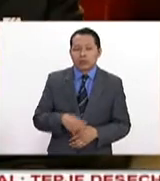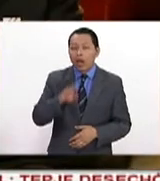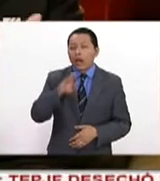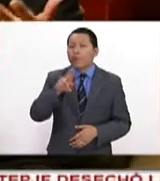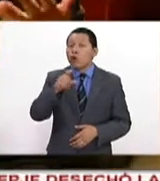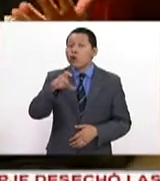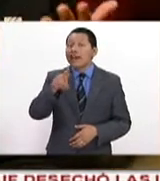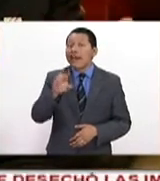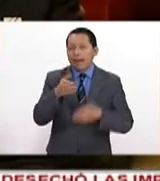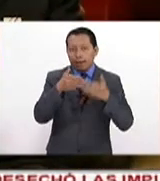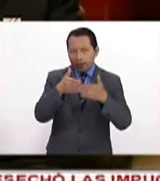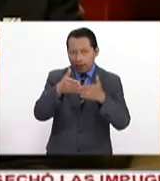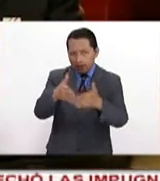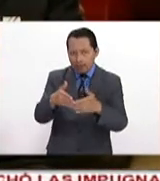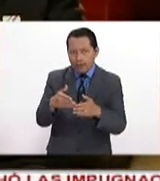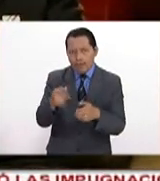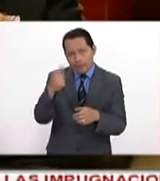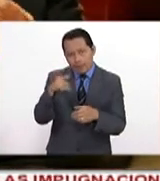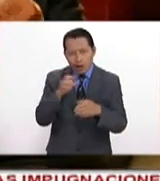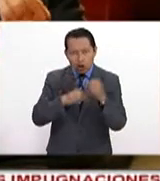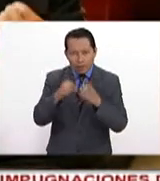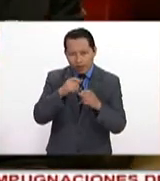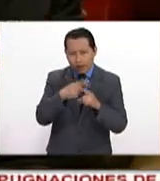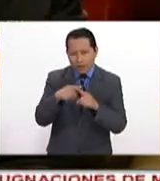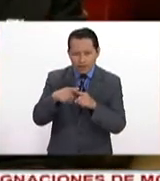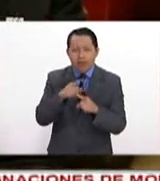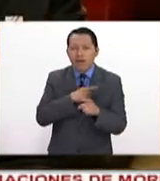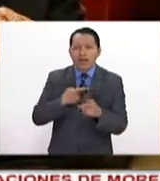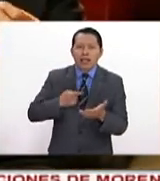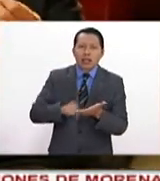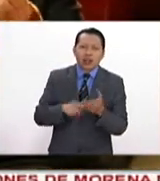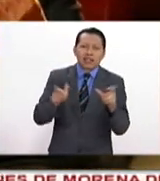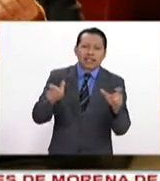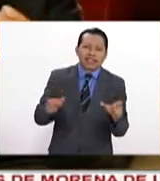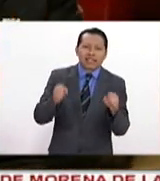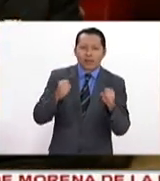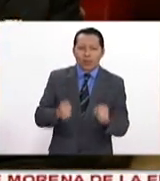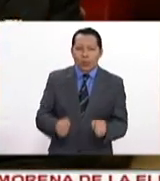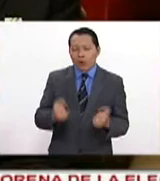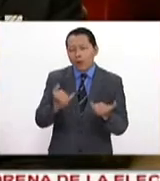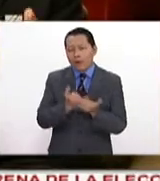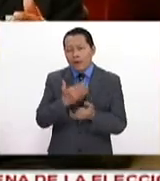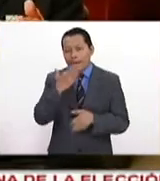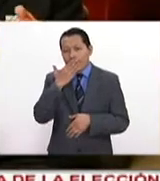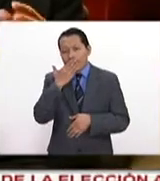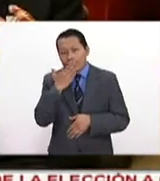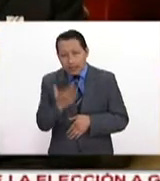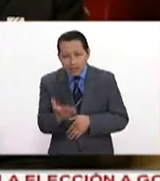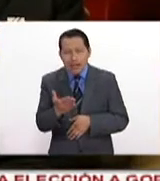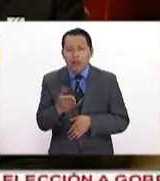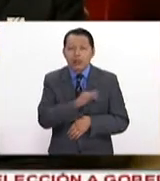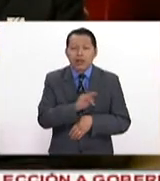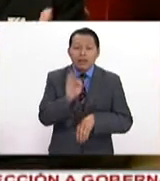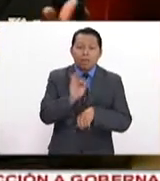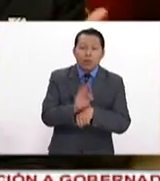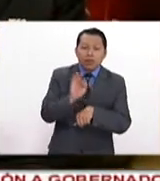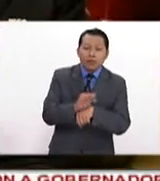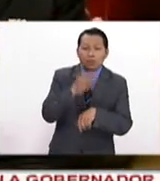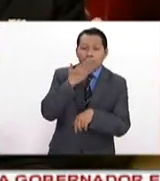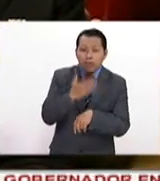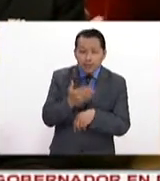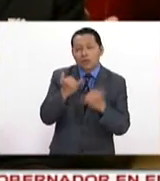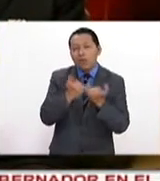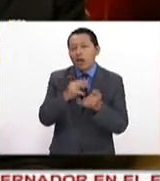estén navegando con comercio marítimo tienen que ser buques seguros, tienen que ser buques eficientes, que tengan la protección adecuada y que